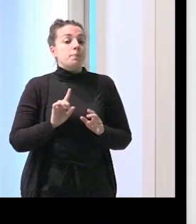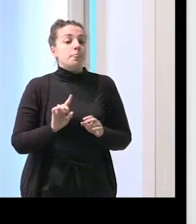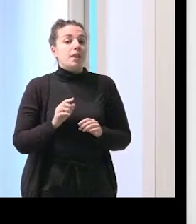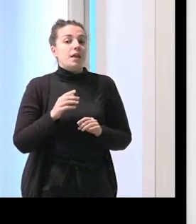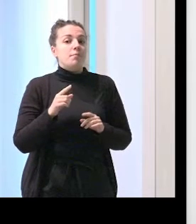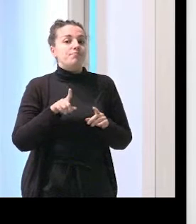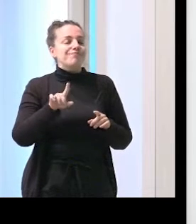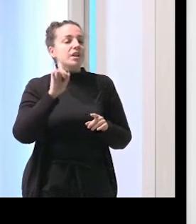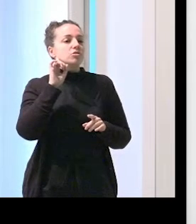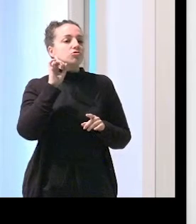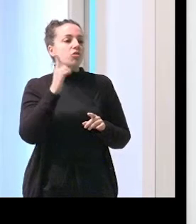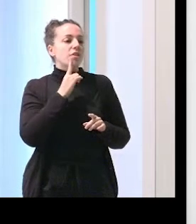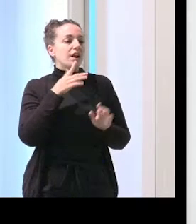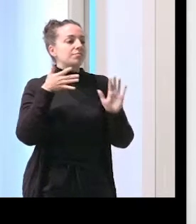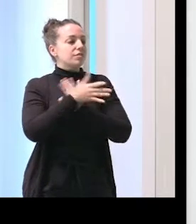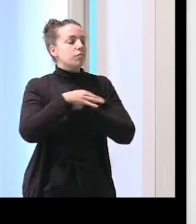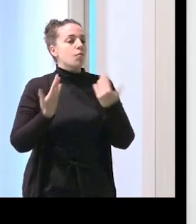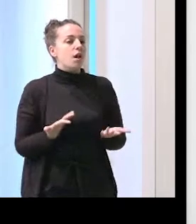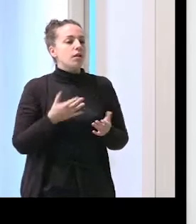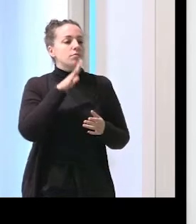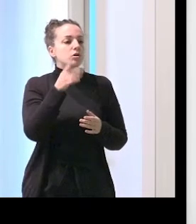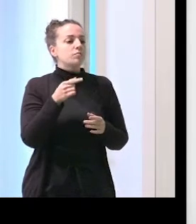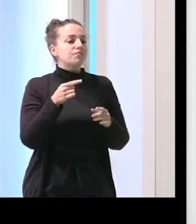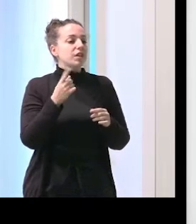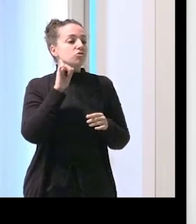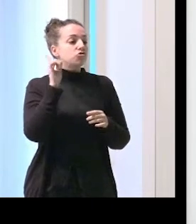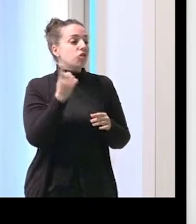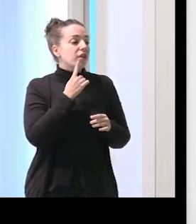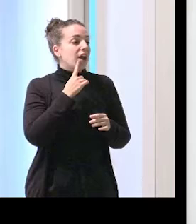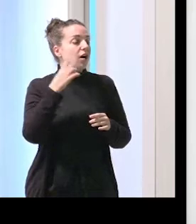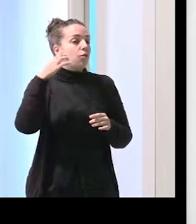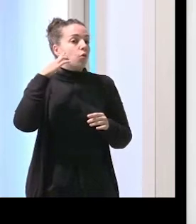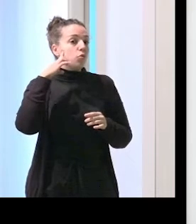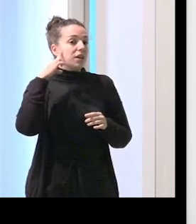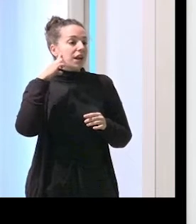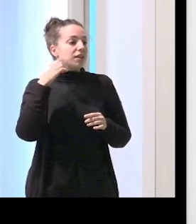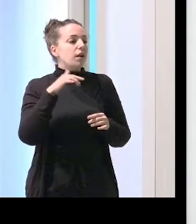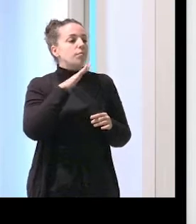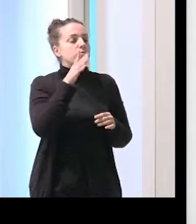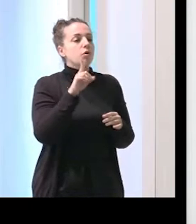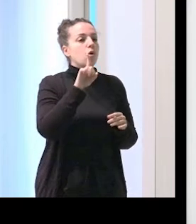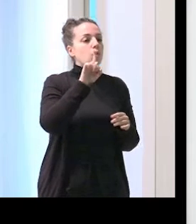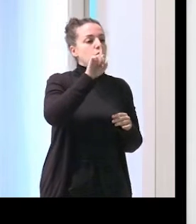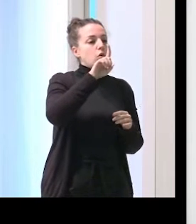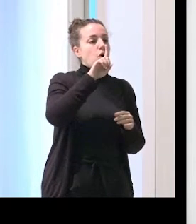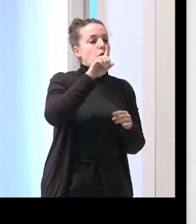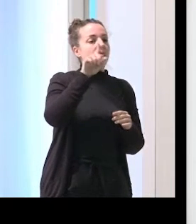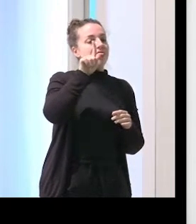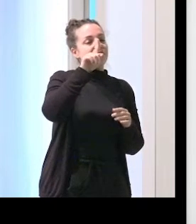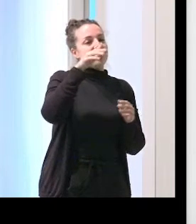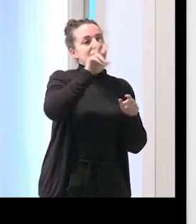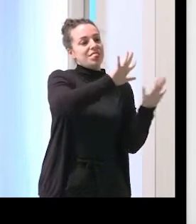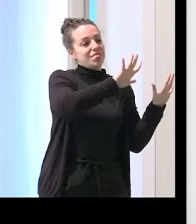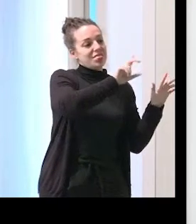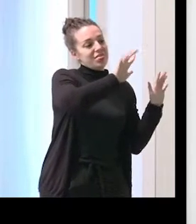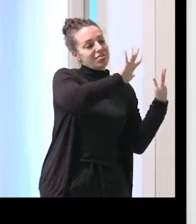Epidemiología de la sordera unilateral. Pues la prevalencia de la sordera unilateral en recién nacidos es de un 0,1%, un 10 por 1000. Es una cifra alta y aumenta